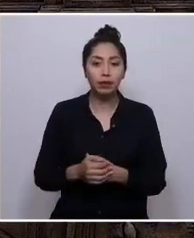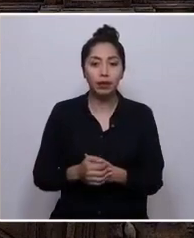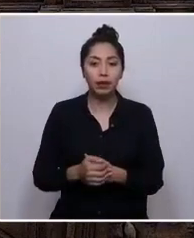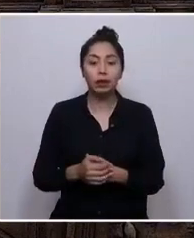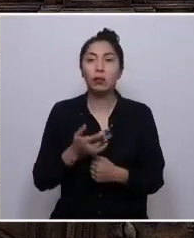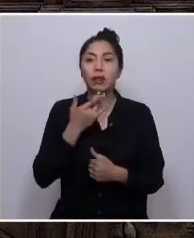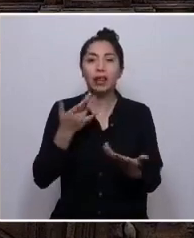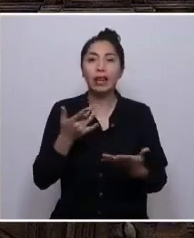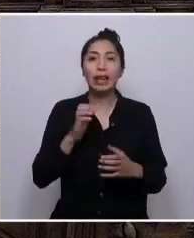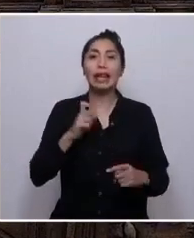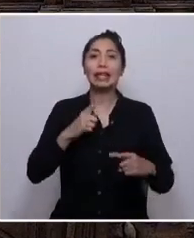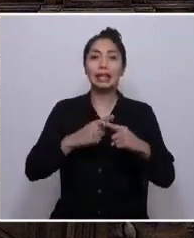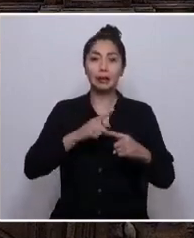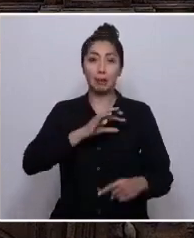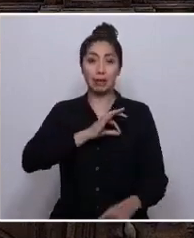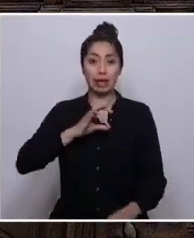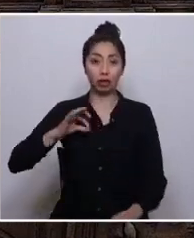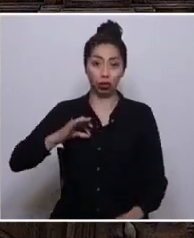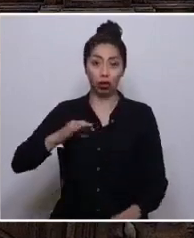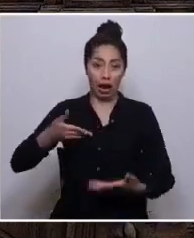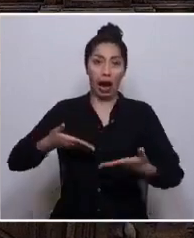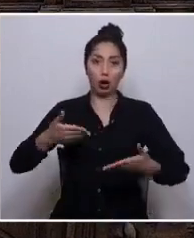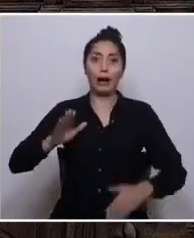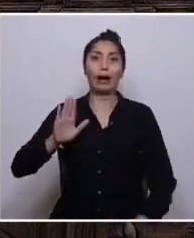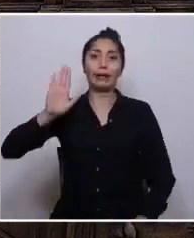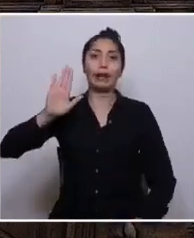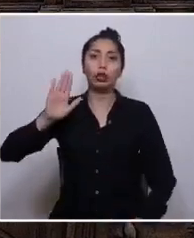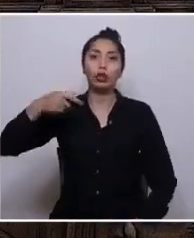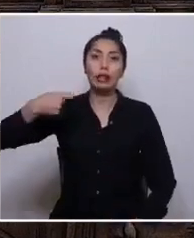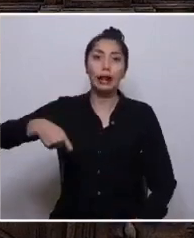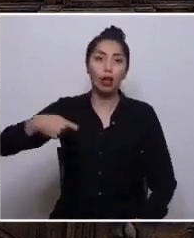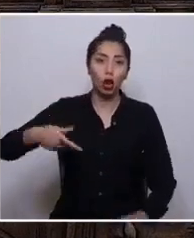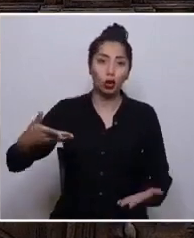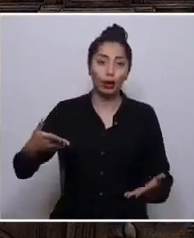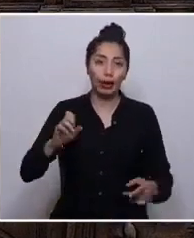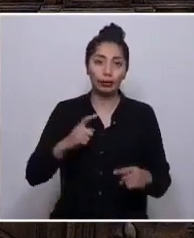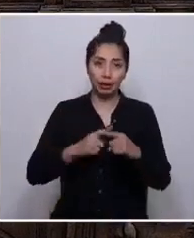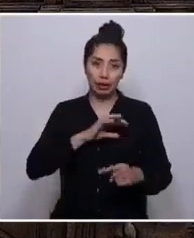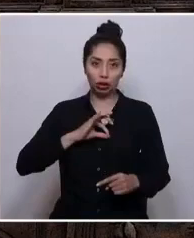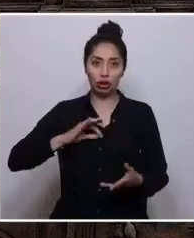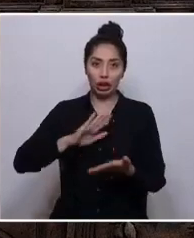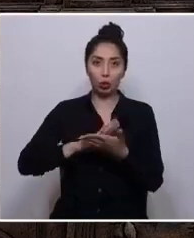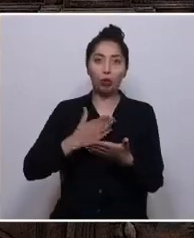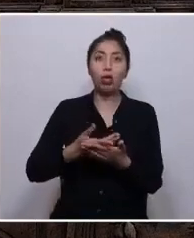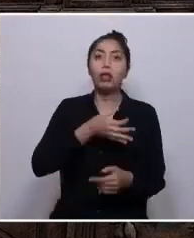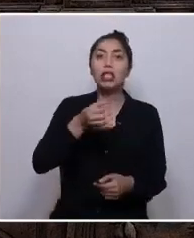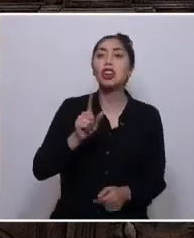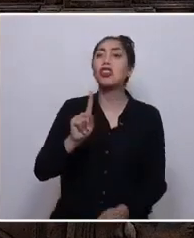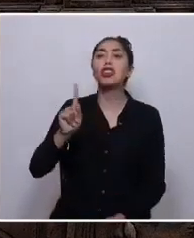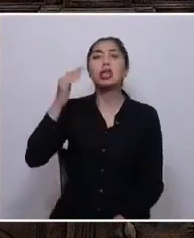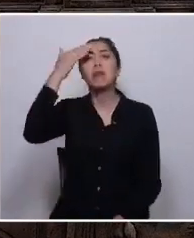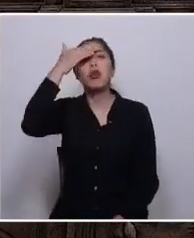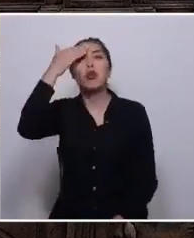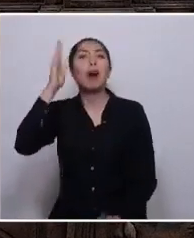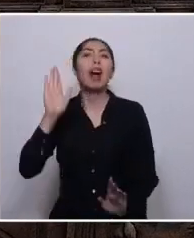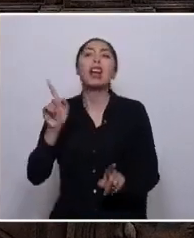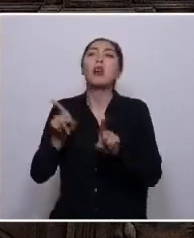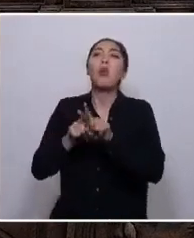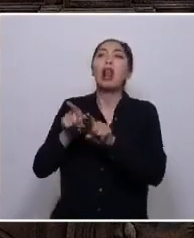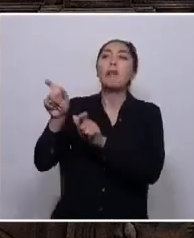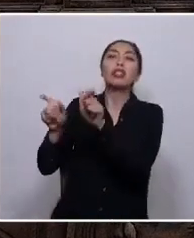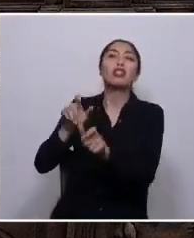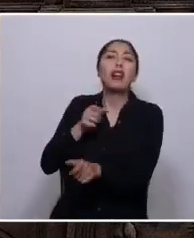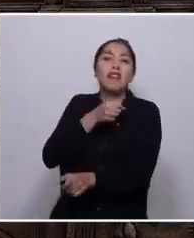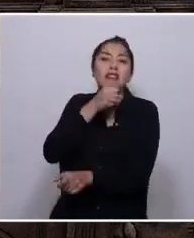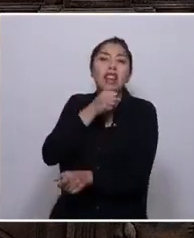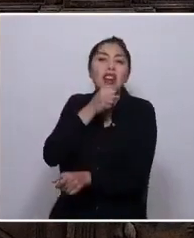ex ministro ahora candidato senador fue que no había que preocuparse porque estaba muriendo gente que igualmente iba a morir ancianos y enfermos